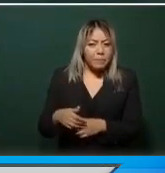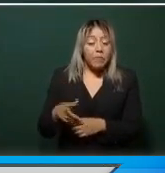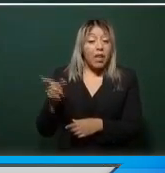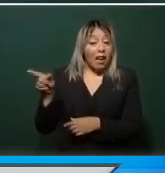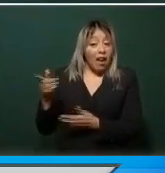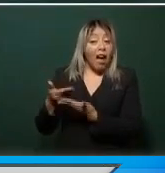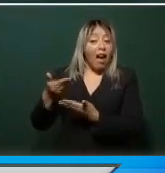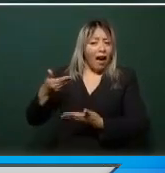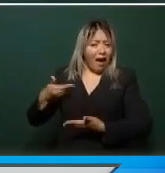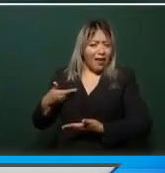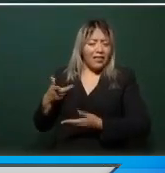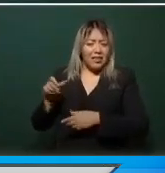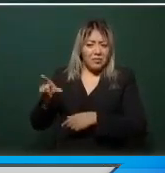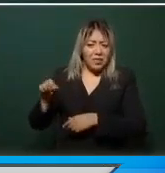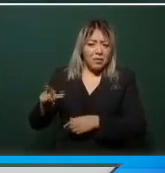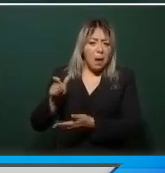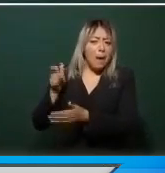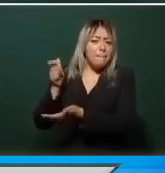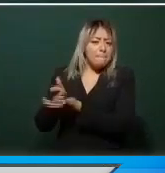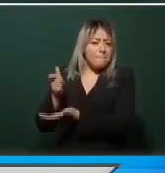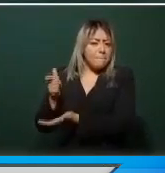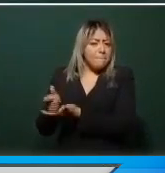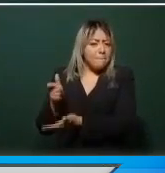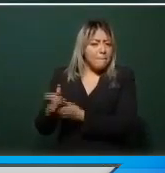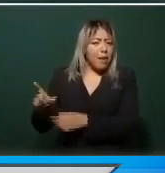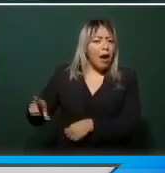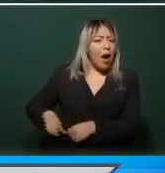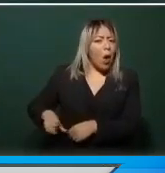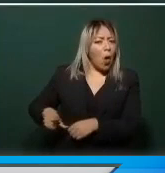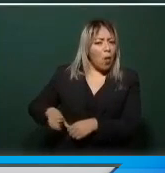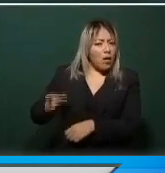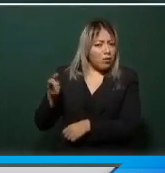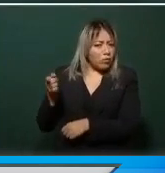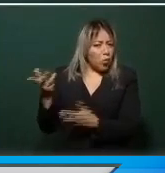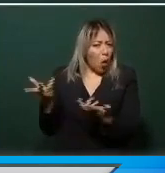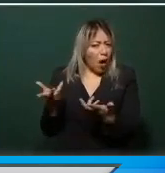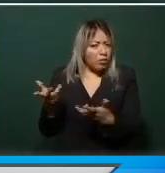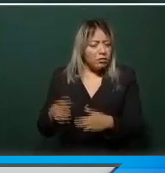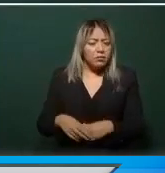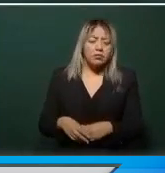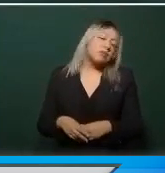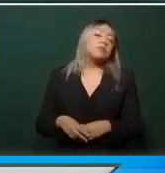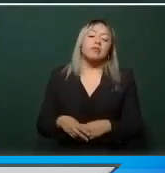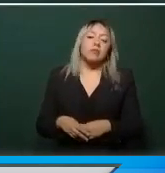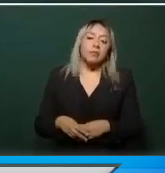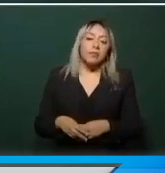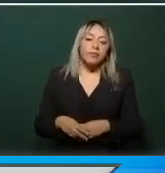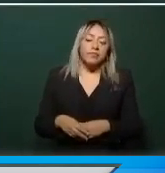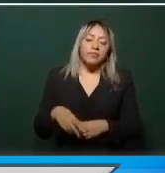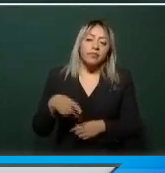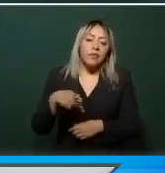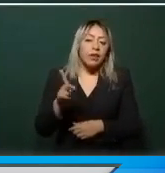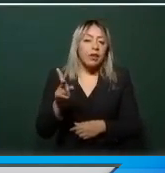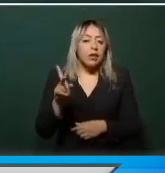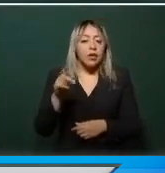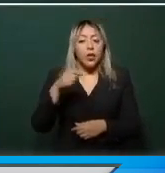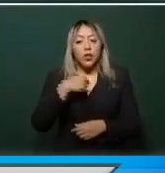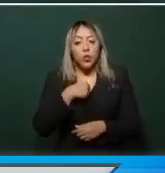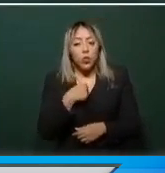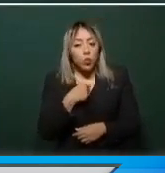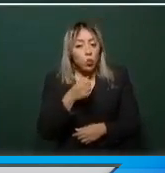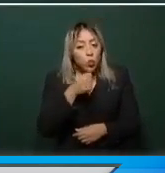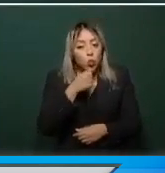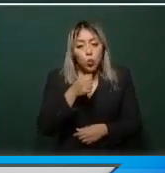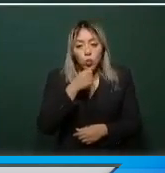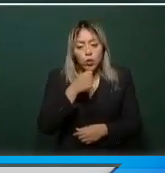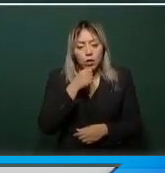cobraban por sus servicios en el gobierno. La disminución de la expectativa de crecimiento económico y la reducción de inversión en México es